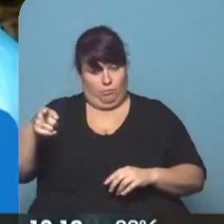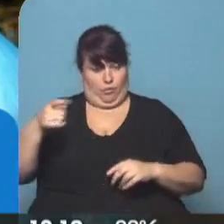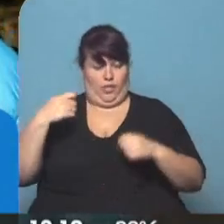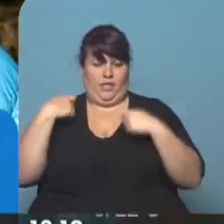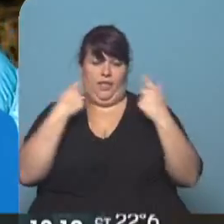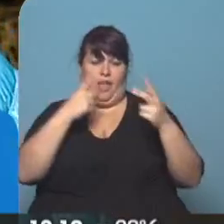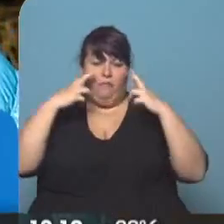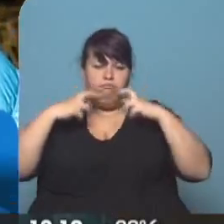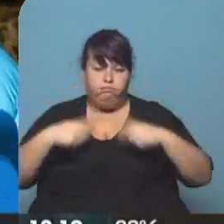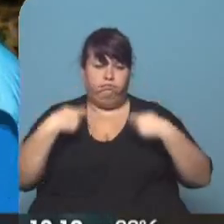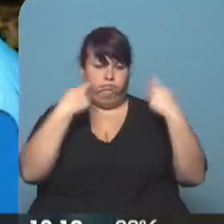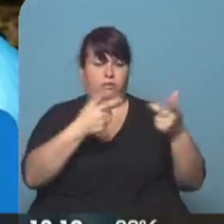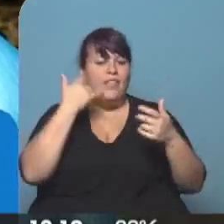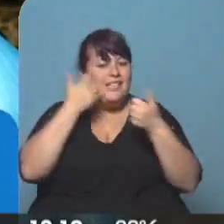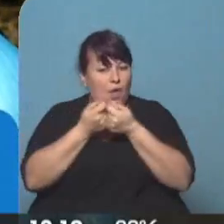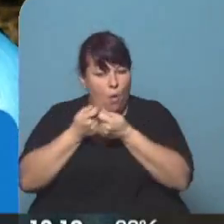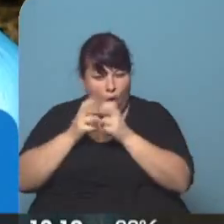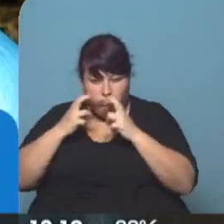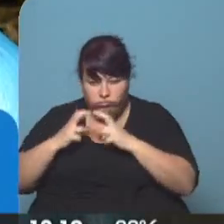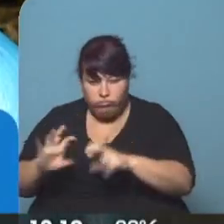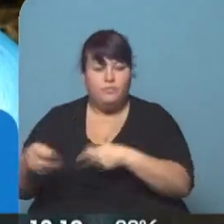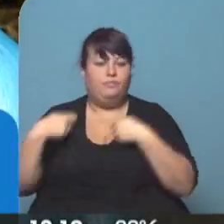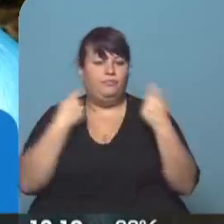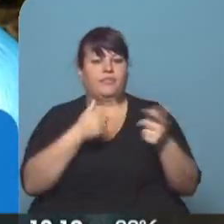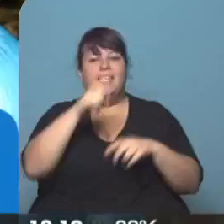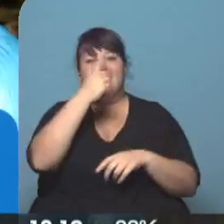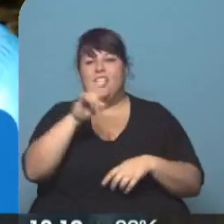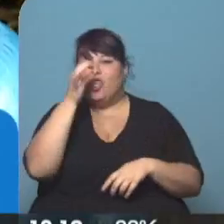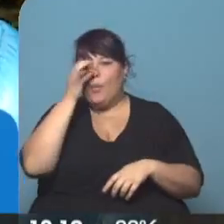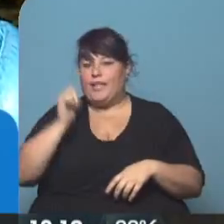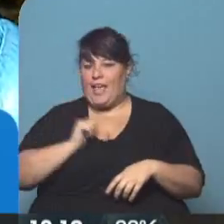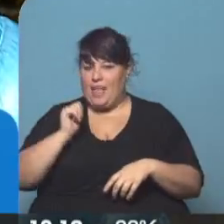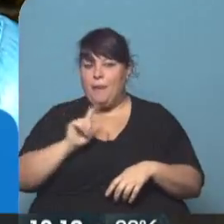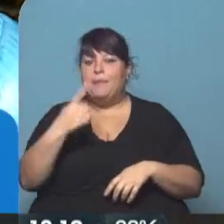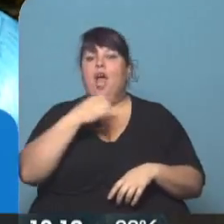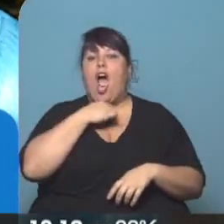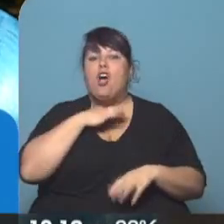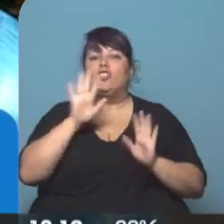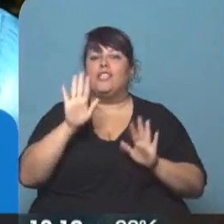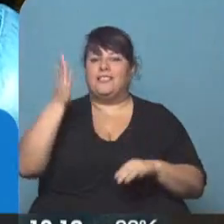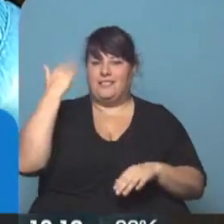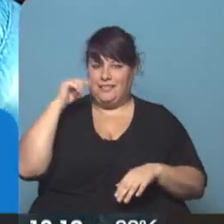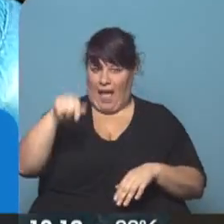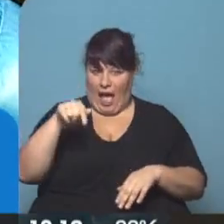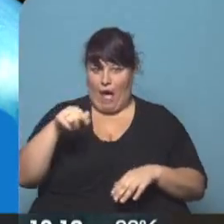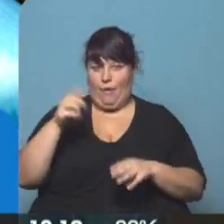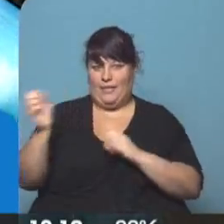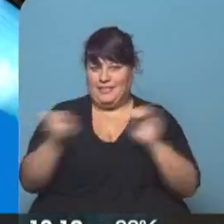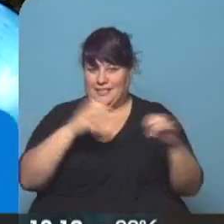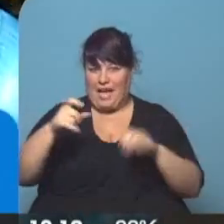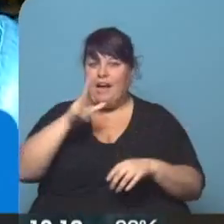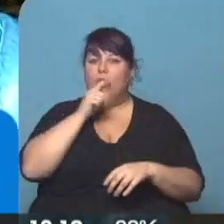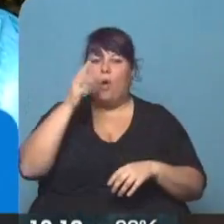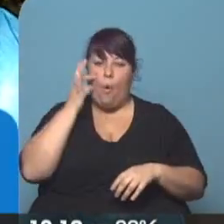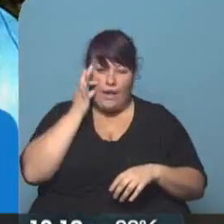entregó los peritajes de los teléfonos celulares de los 120 gendarmes que el 1 de agosto pasado participaron del desalojo de la